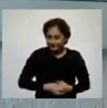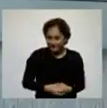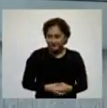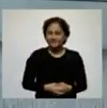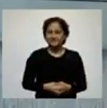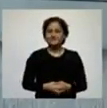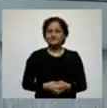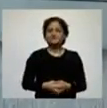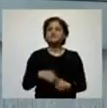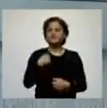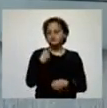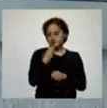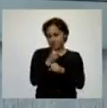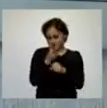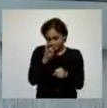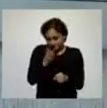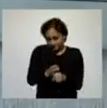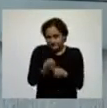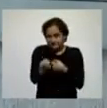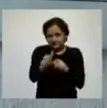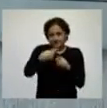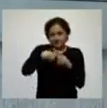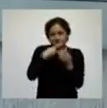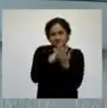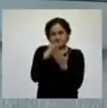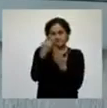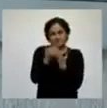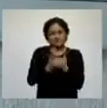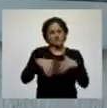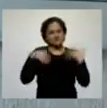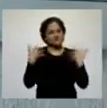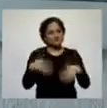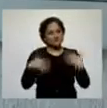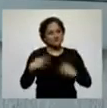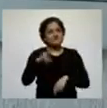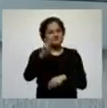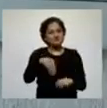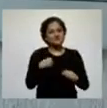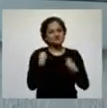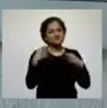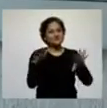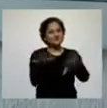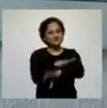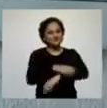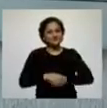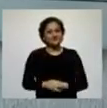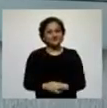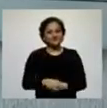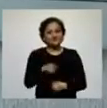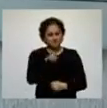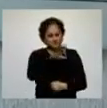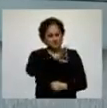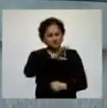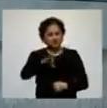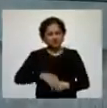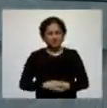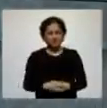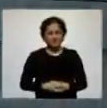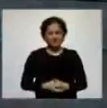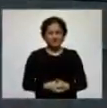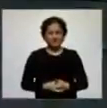cordialmente a que formen parte de este gran proyecto y en verdad les cambia la vida. Dense la oportunidad.